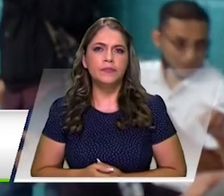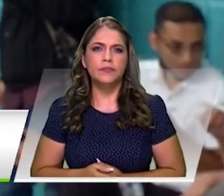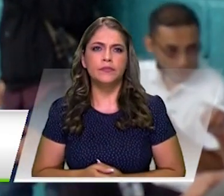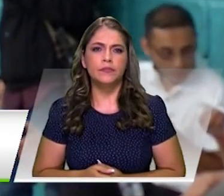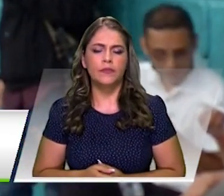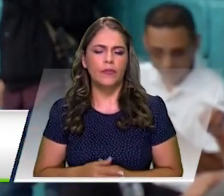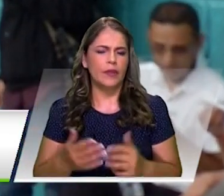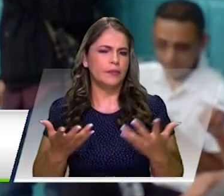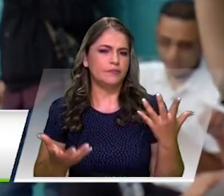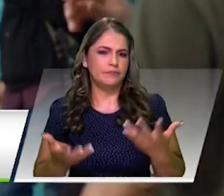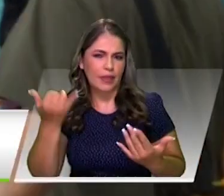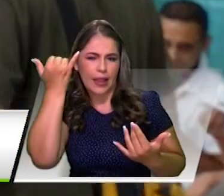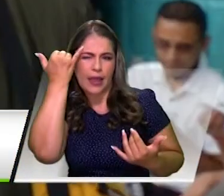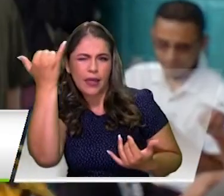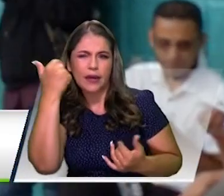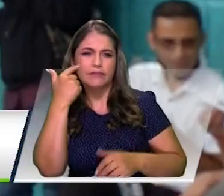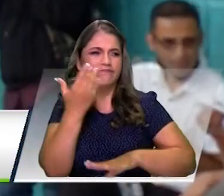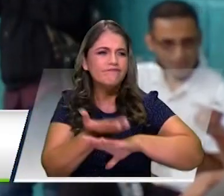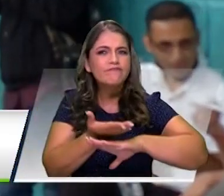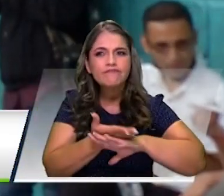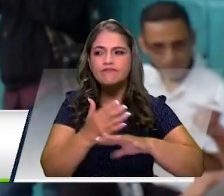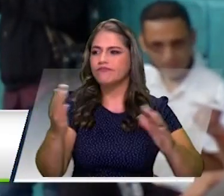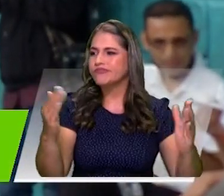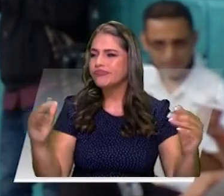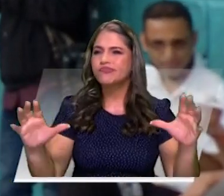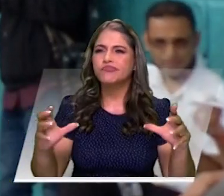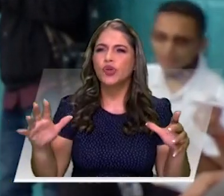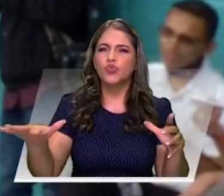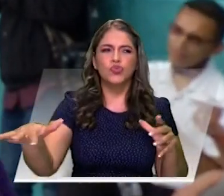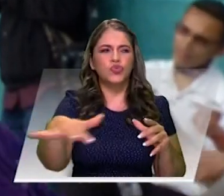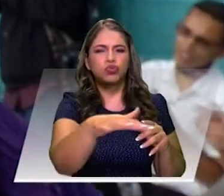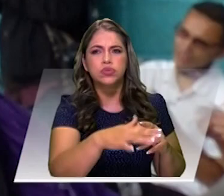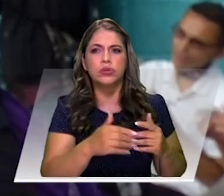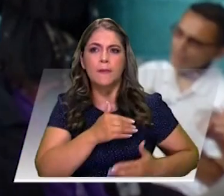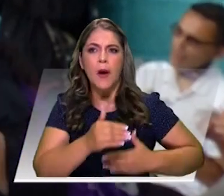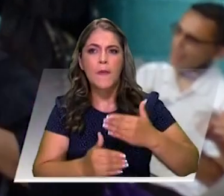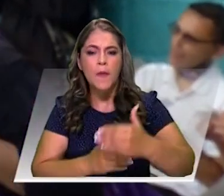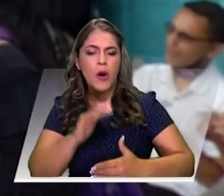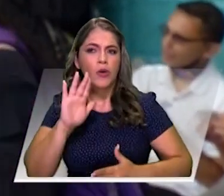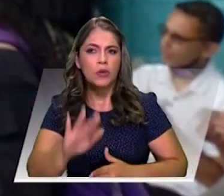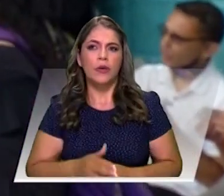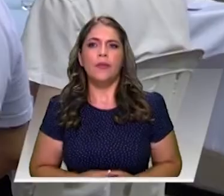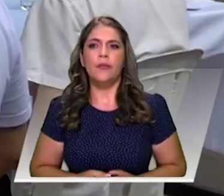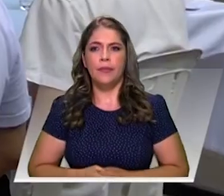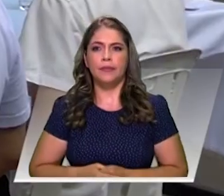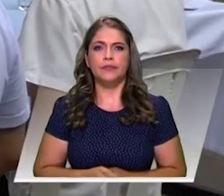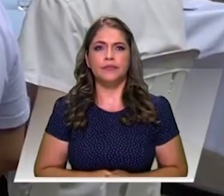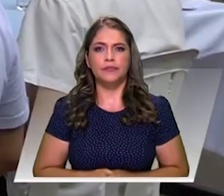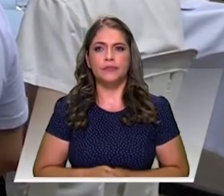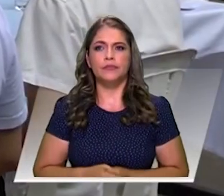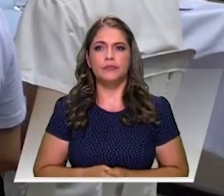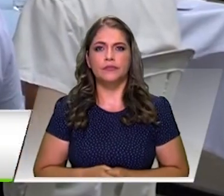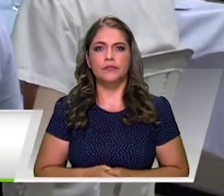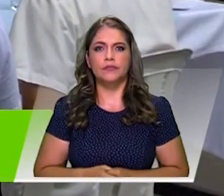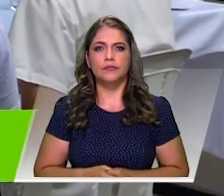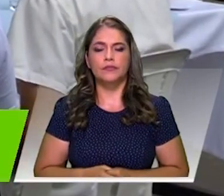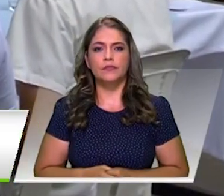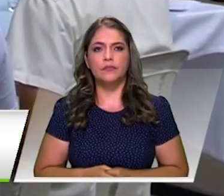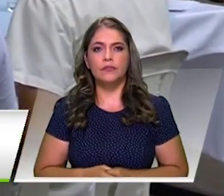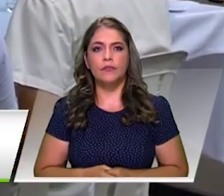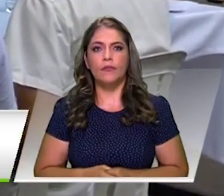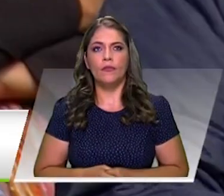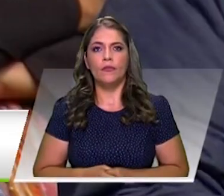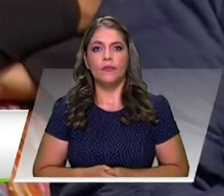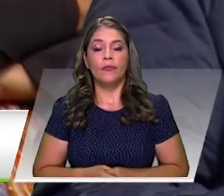las iniciativas que desde las distintas experiencias se vienen preparando y presentando para Medellín. Con audiencias ciudadanas en las